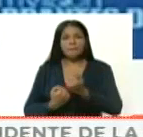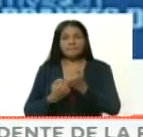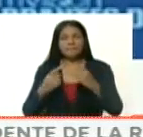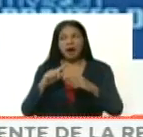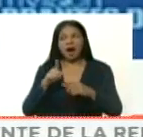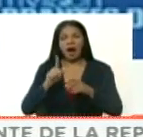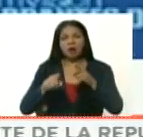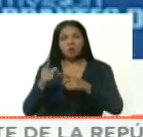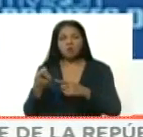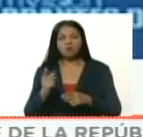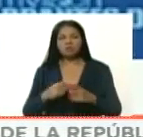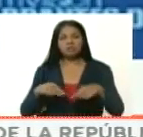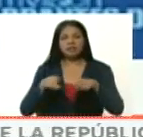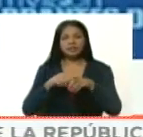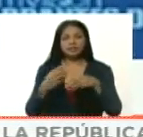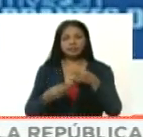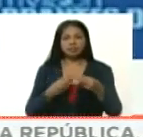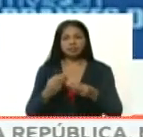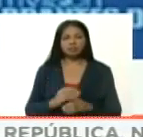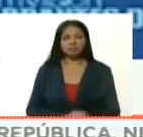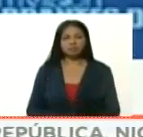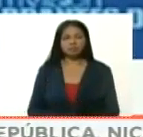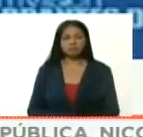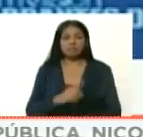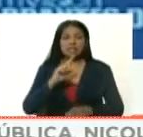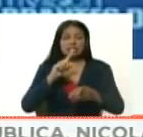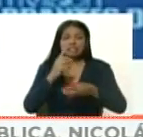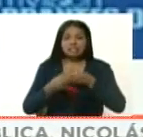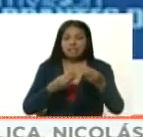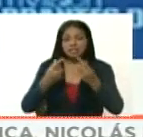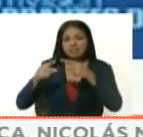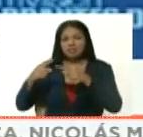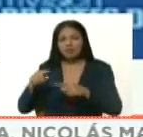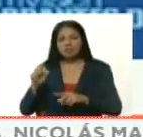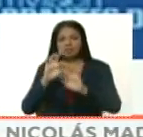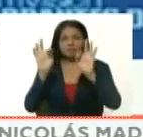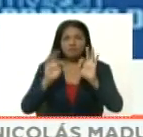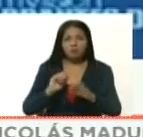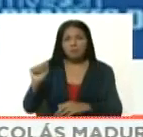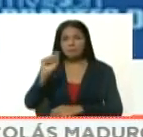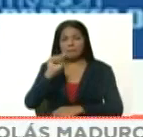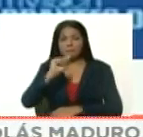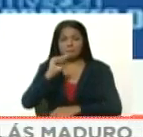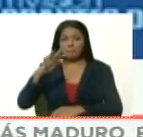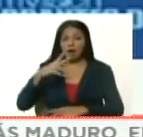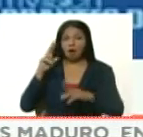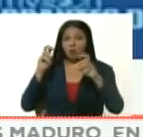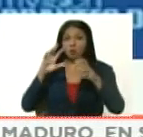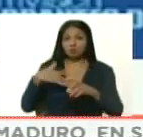vehículos, ¿verdad? A veces hacen algunos trucos para tener buenos vehículos.